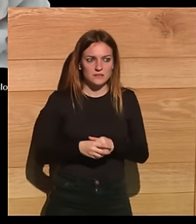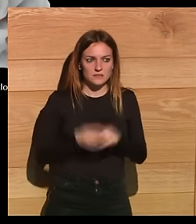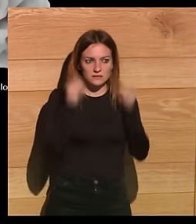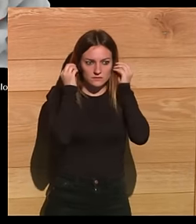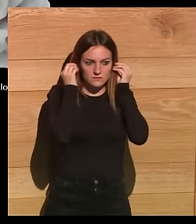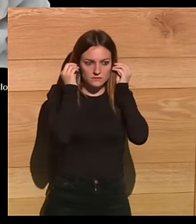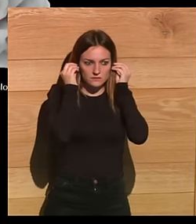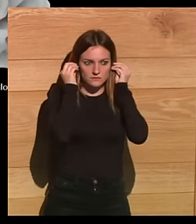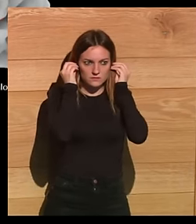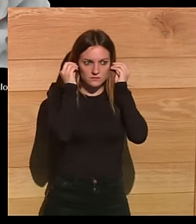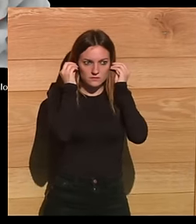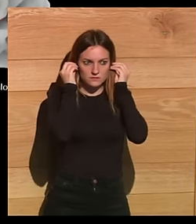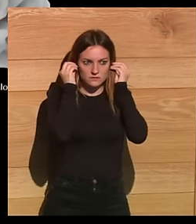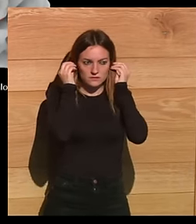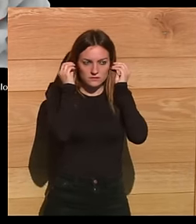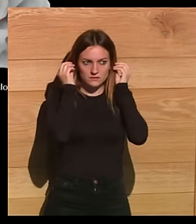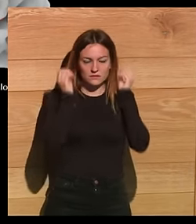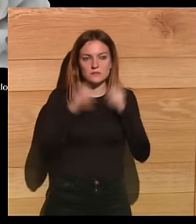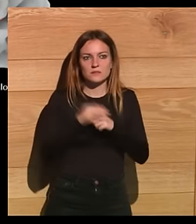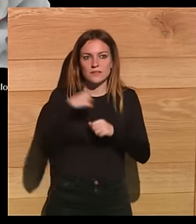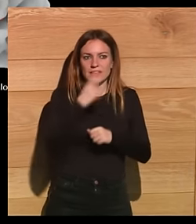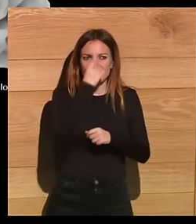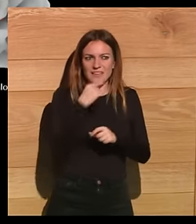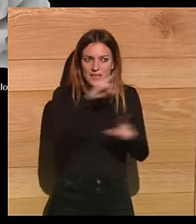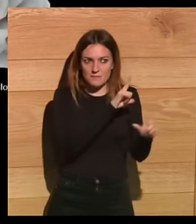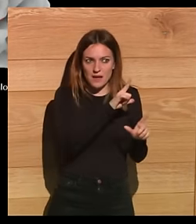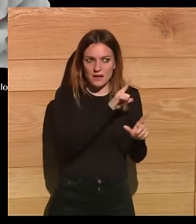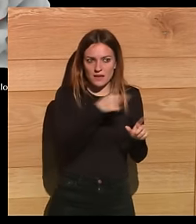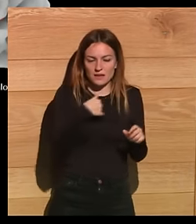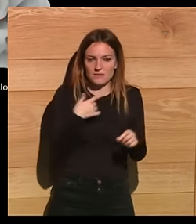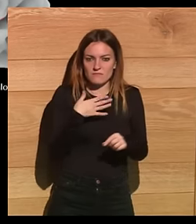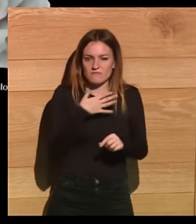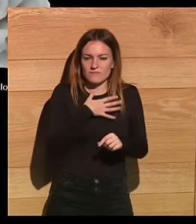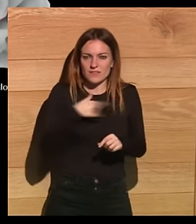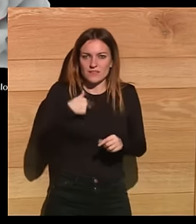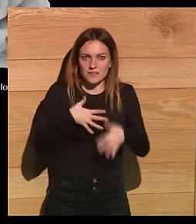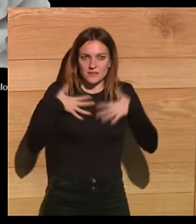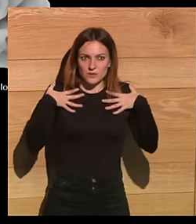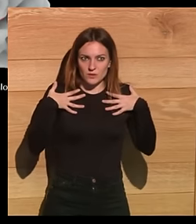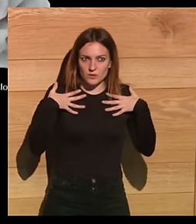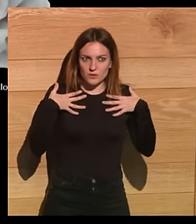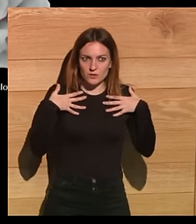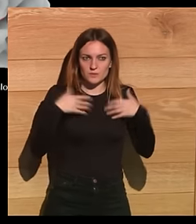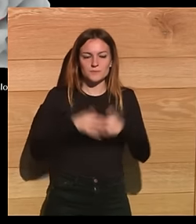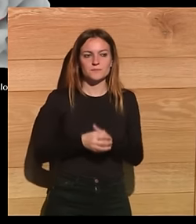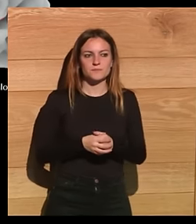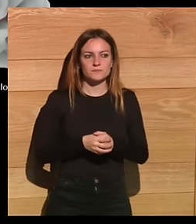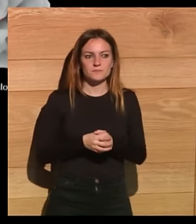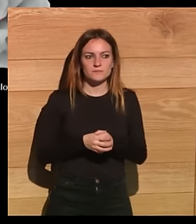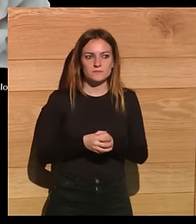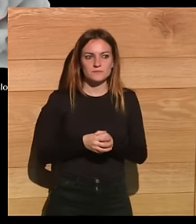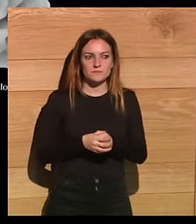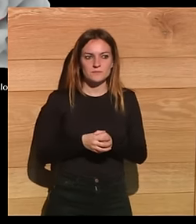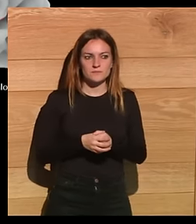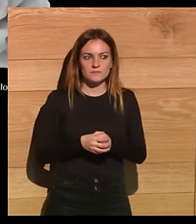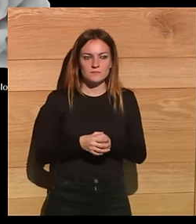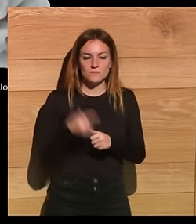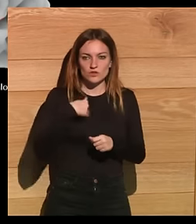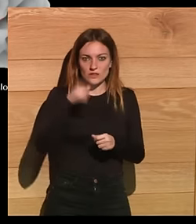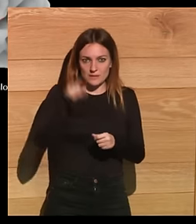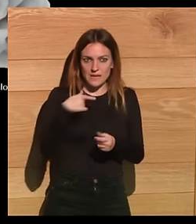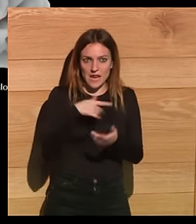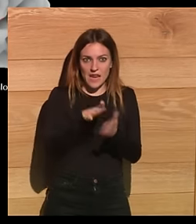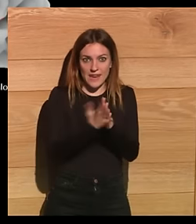This is a very touching image. Esta es una imagen muy emotiva del laboratorio de Rebecca Sachs. Yo también escribí un libro